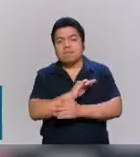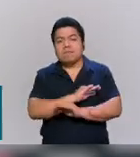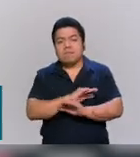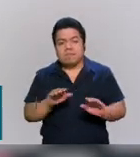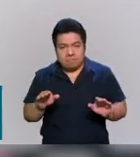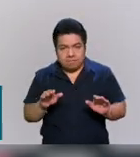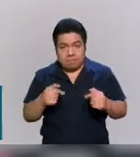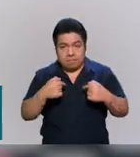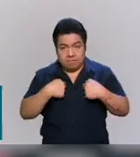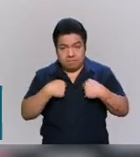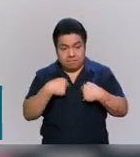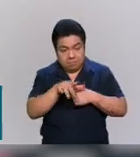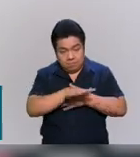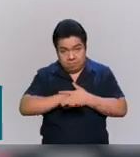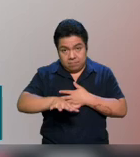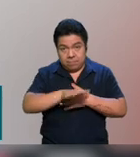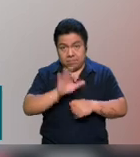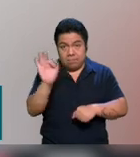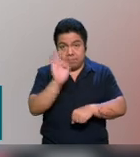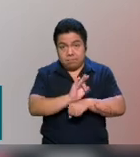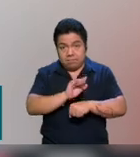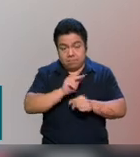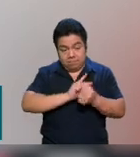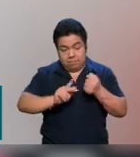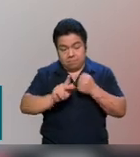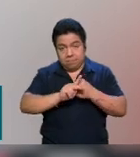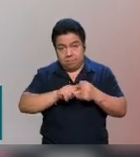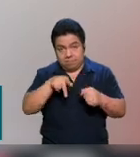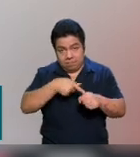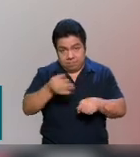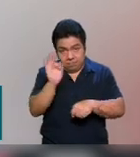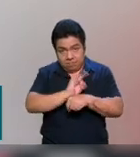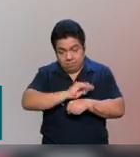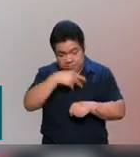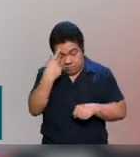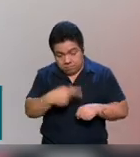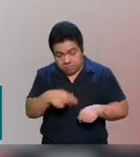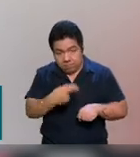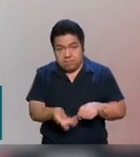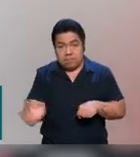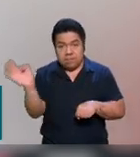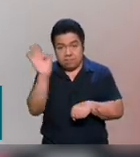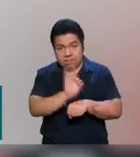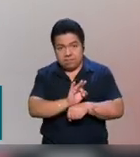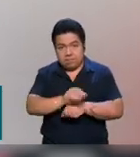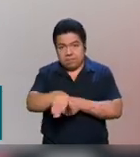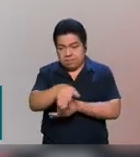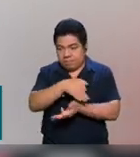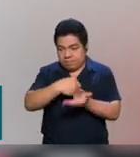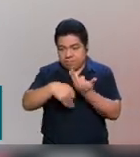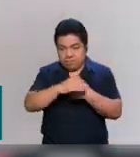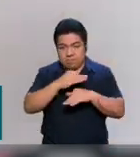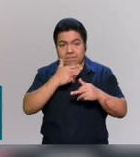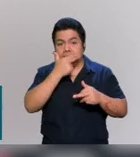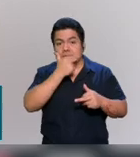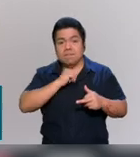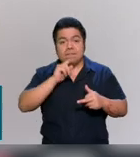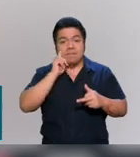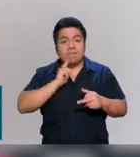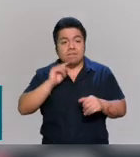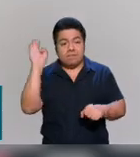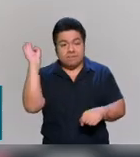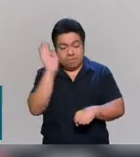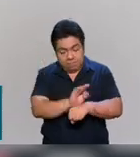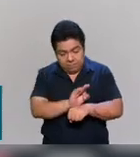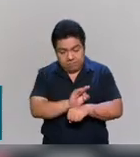A mí me toca defender a mi pueblo y a mi país y a mi patria. Y a todos los mexicanos también. ¿Por qué no hace